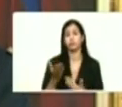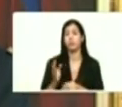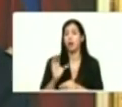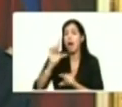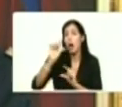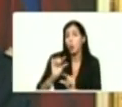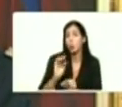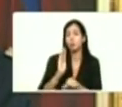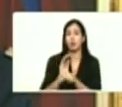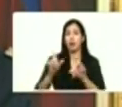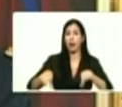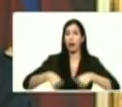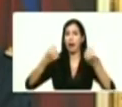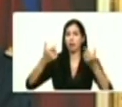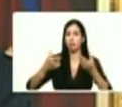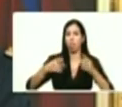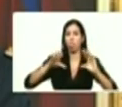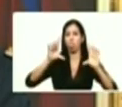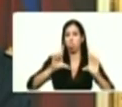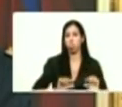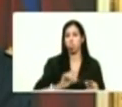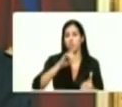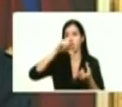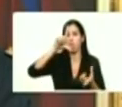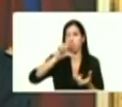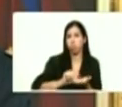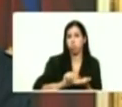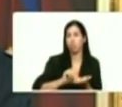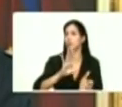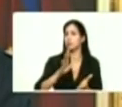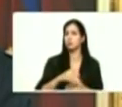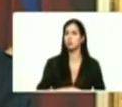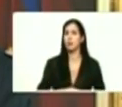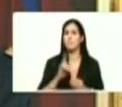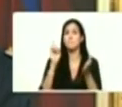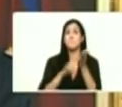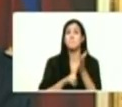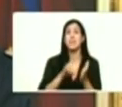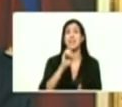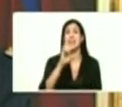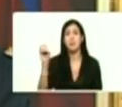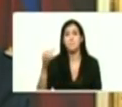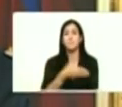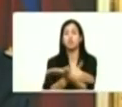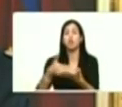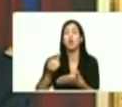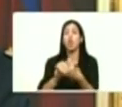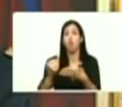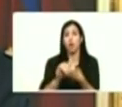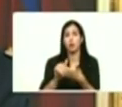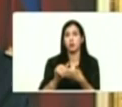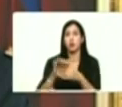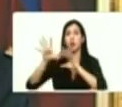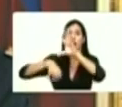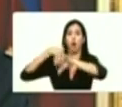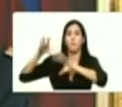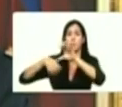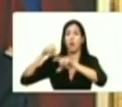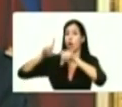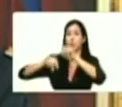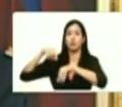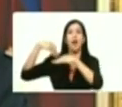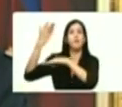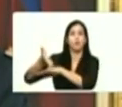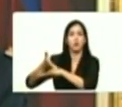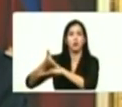nosotros gastamos un aproximado de mil millones de dólares en importaciones de productos